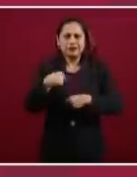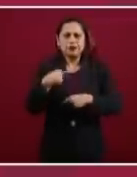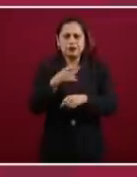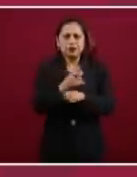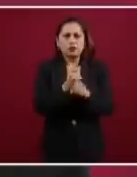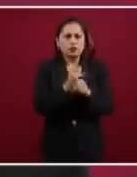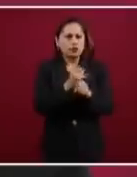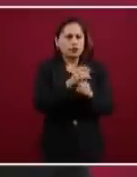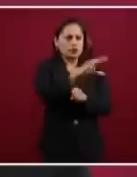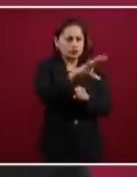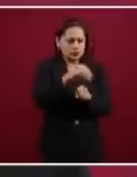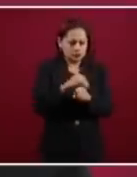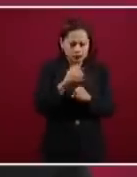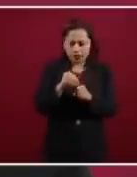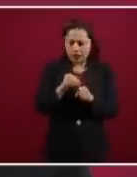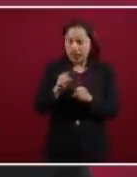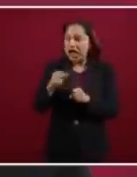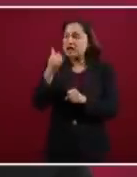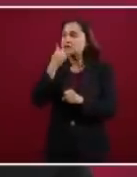netflix